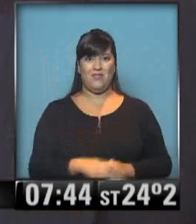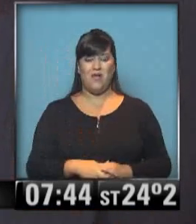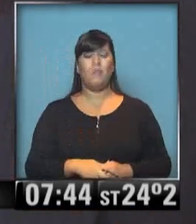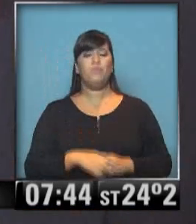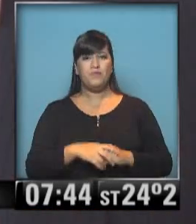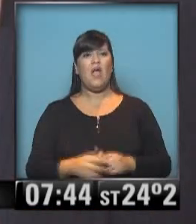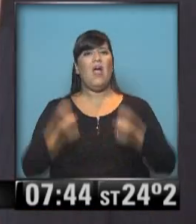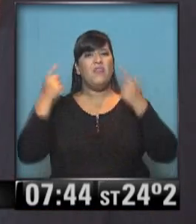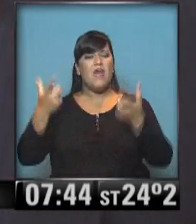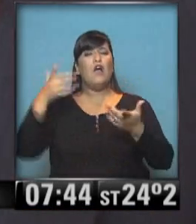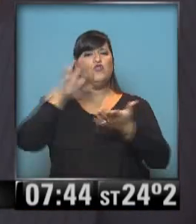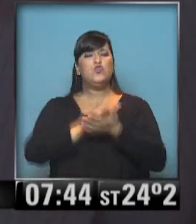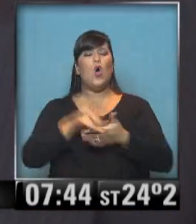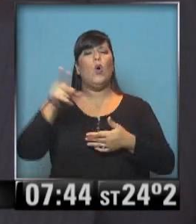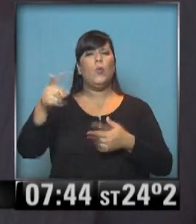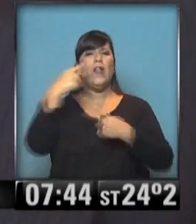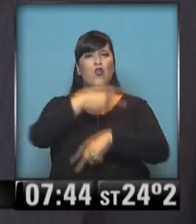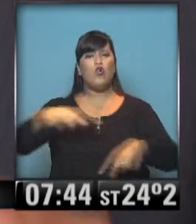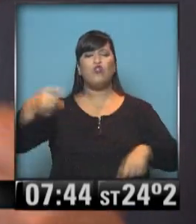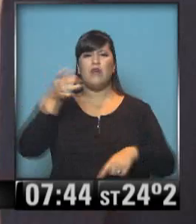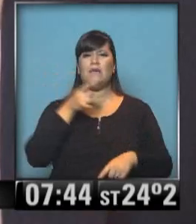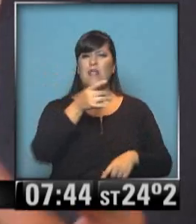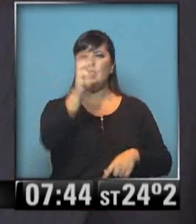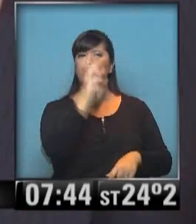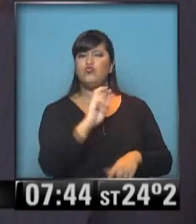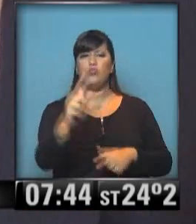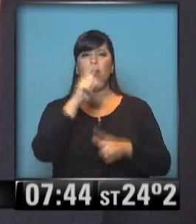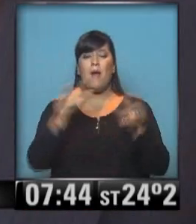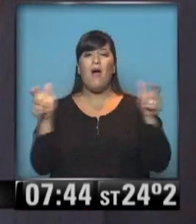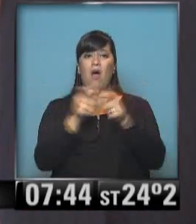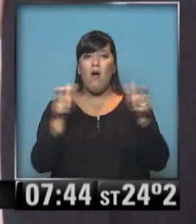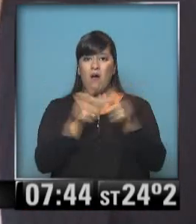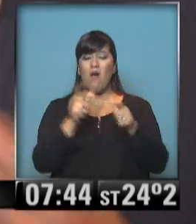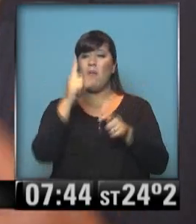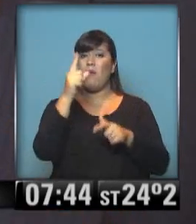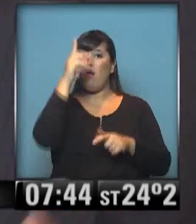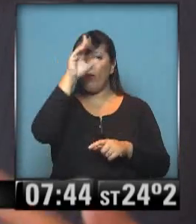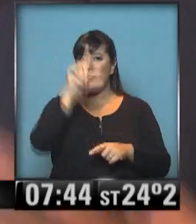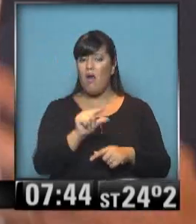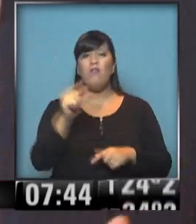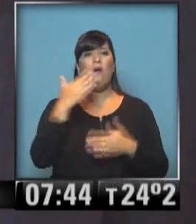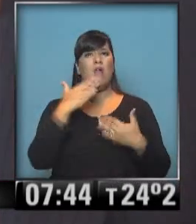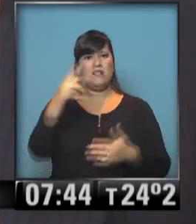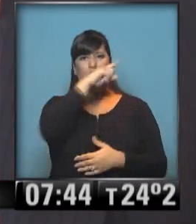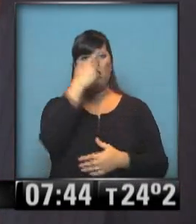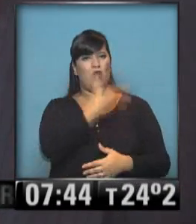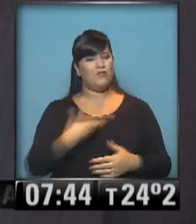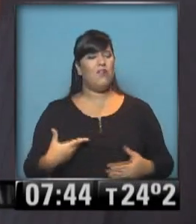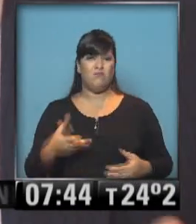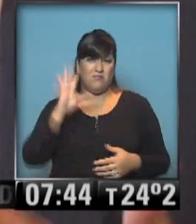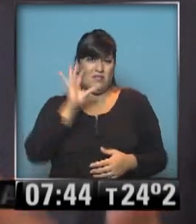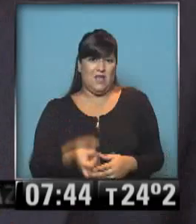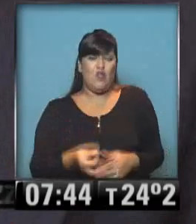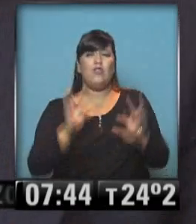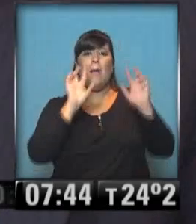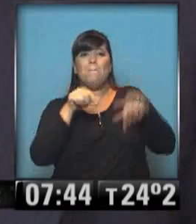materia de compensaciones para que aquellos que usan el transporte público en capital paguen la mitad del pasaje lo va hace el gobierno nacional Entonces está claro Cuál es el modelo que tiene el jefe de la ciudad de Buenos